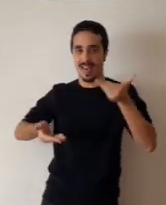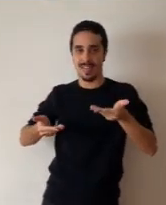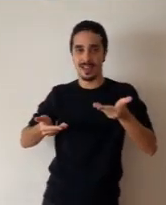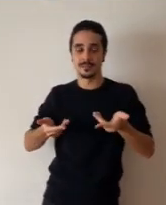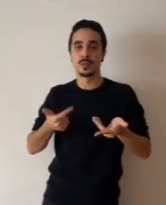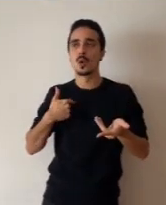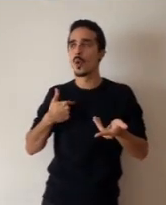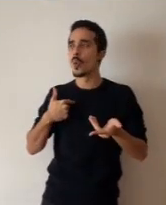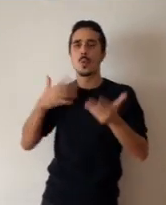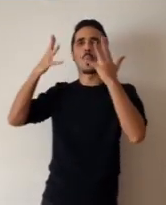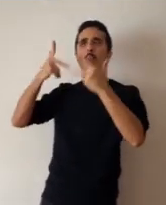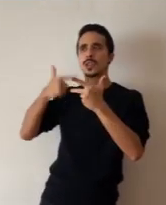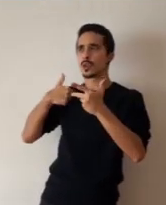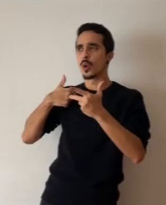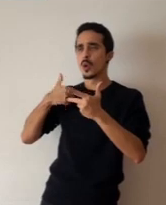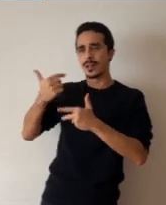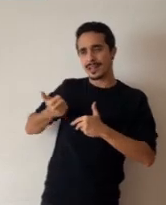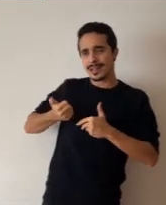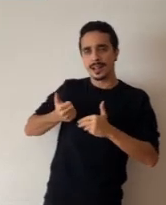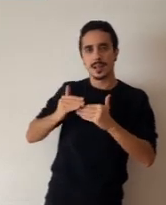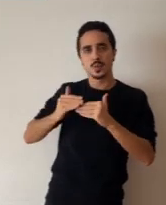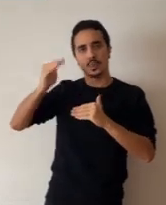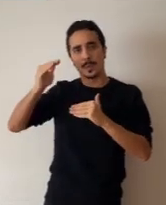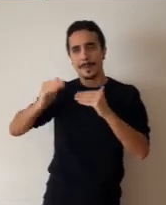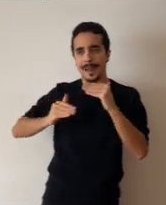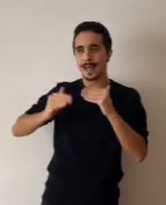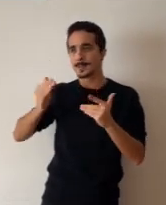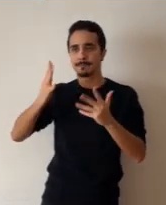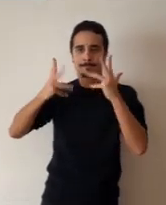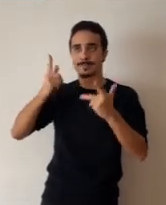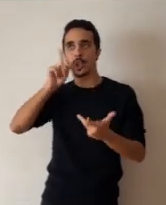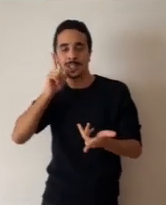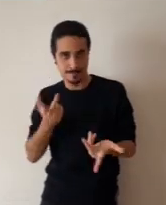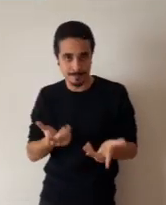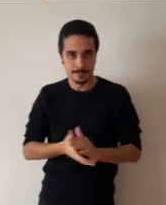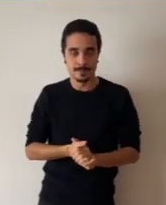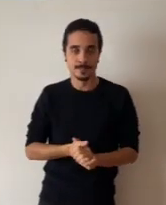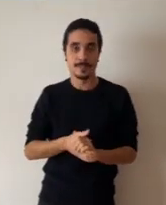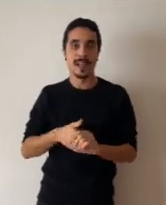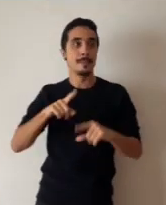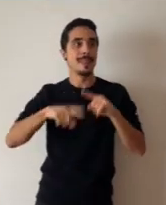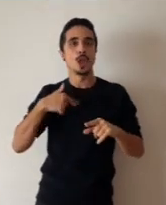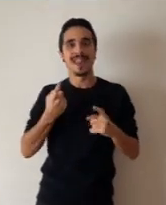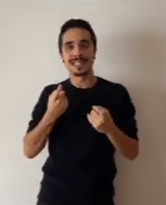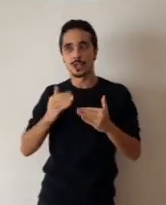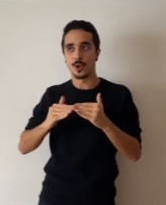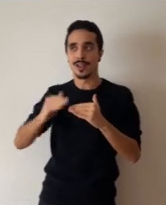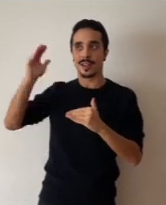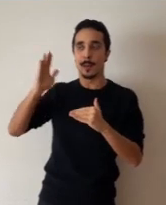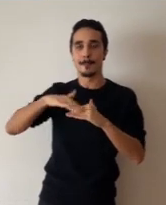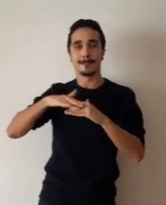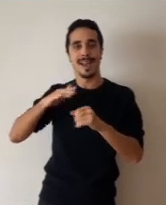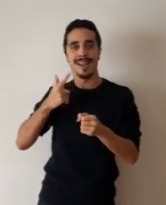cuánta cantidad o sea, cuánto tendrías que subirte o ponerte una basal temporal, con qué elevación para